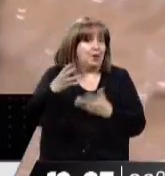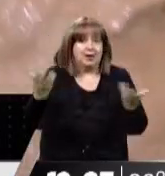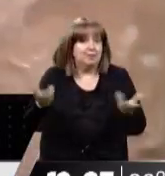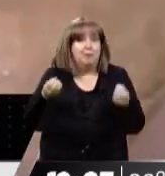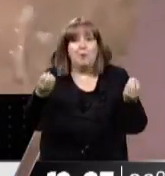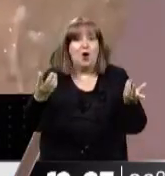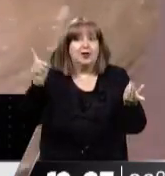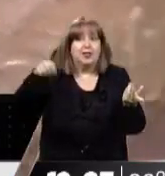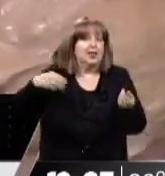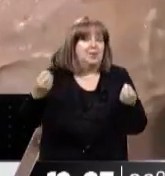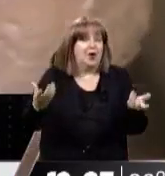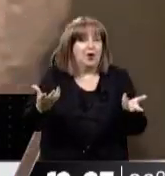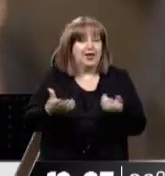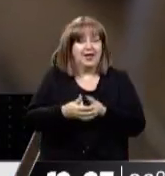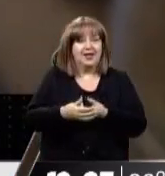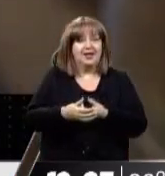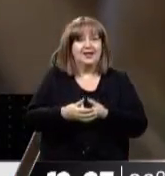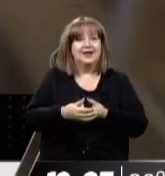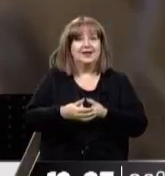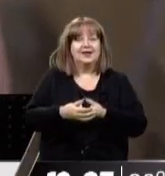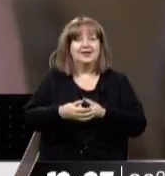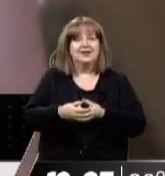¿Qué hizo que le dijeran, bueno, le vamos a poner? Claro.